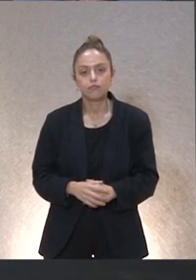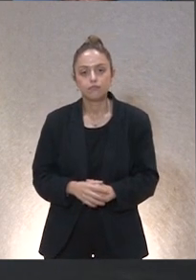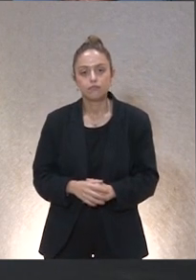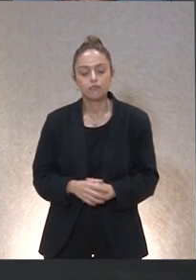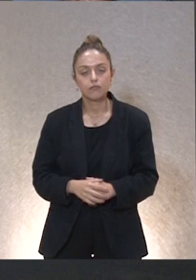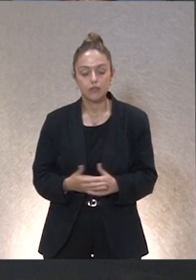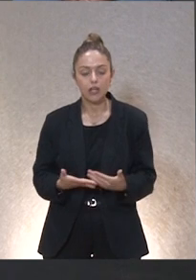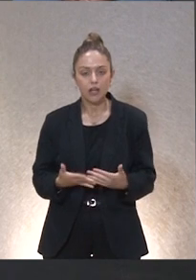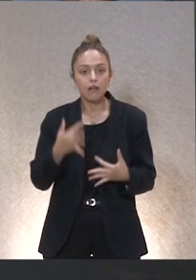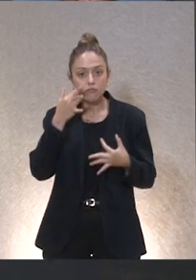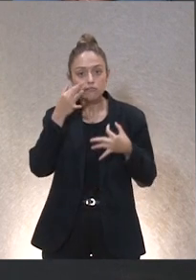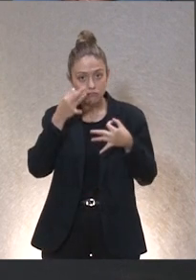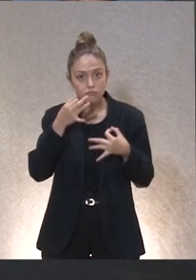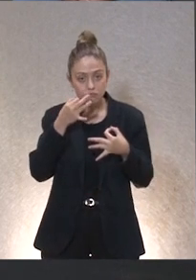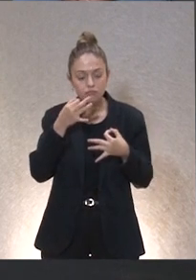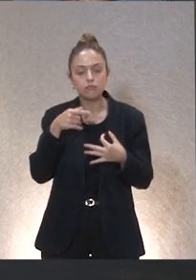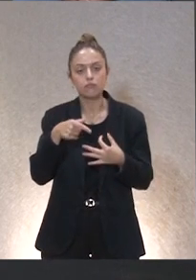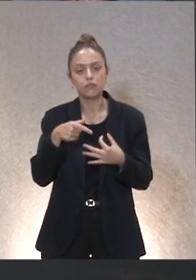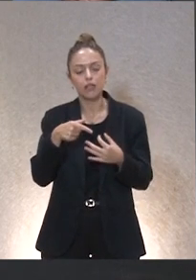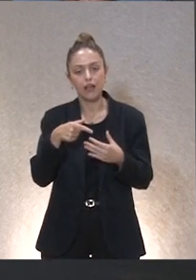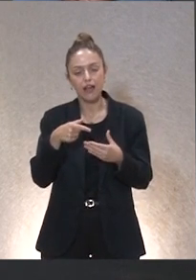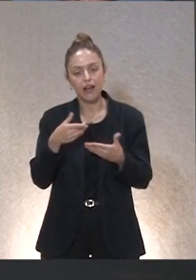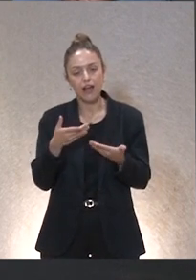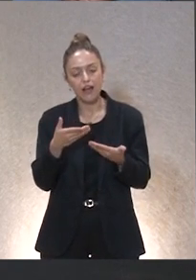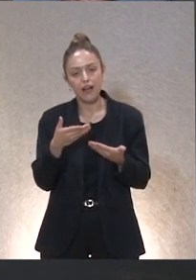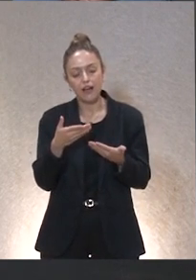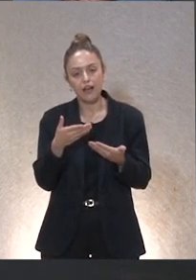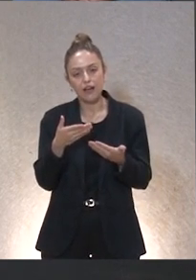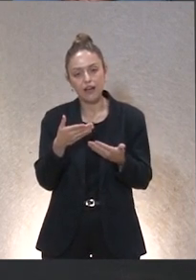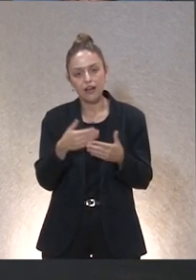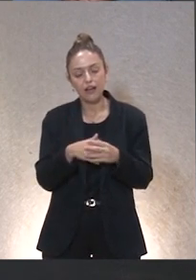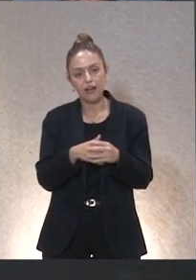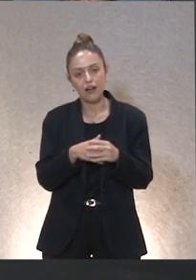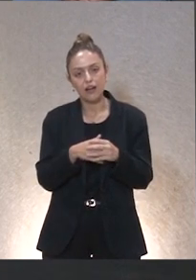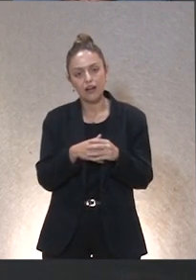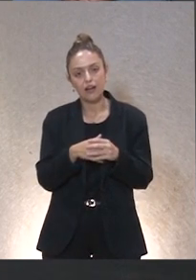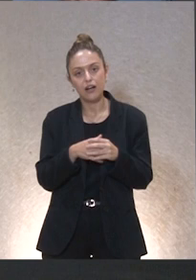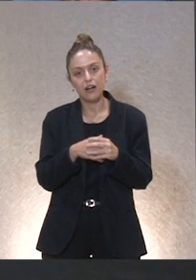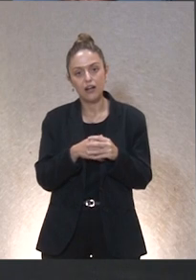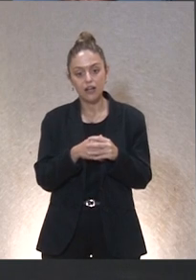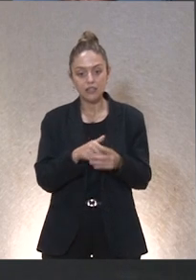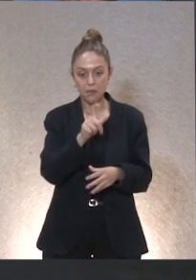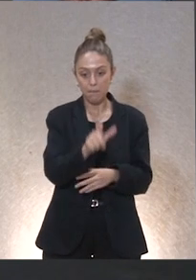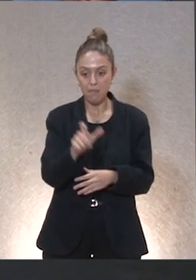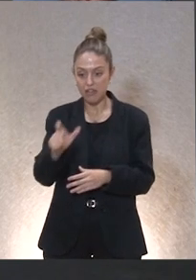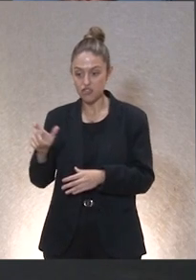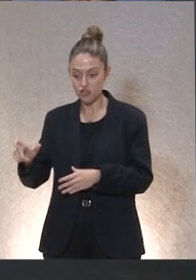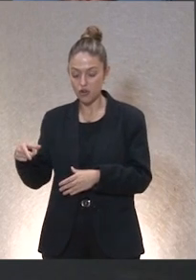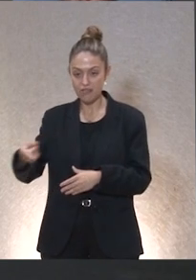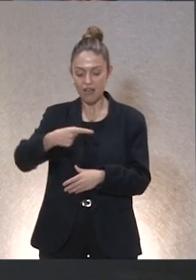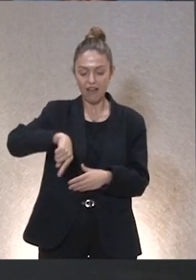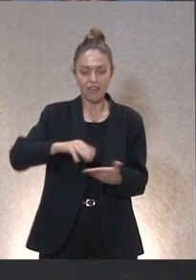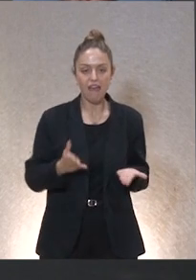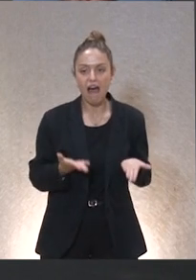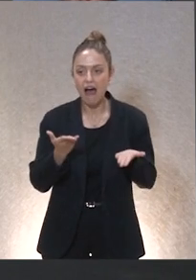que realmente han ayudado a a a las propias personas que están aquí